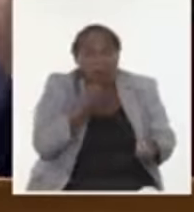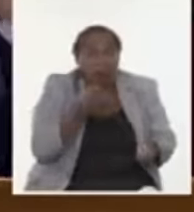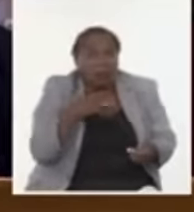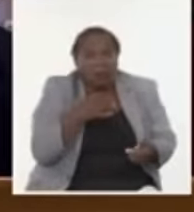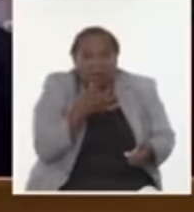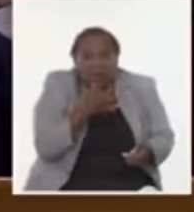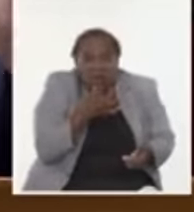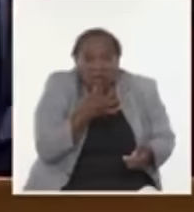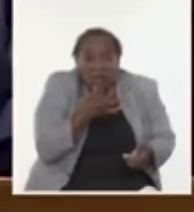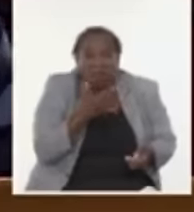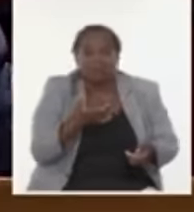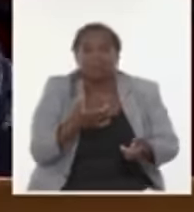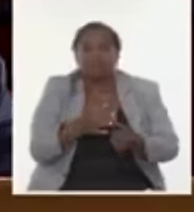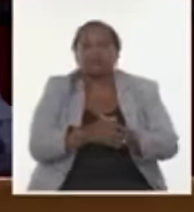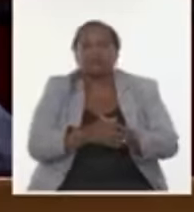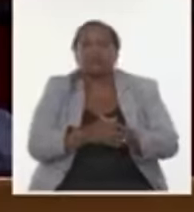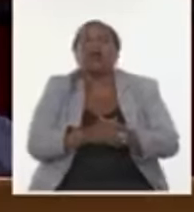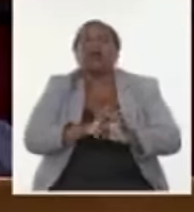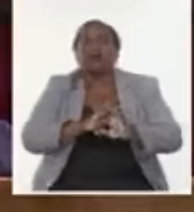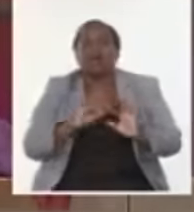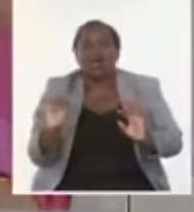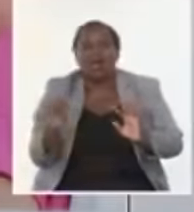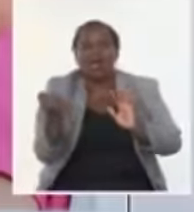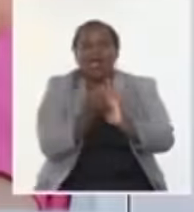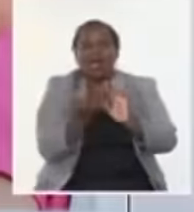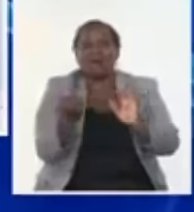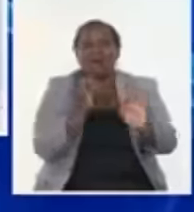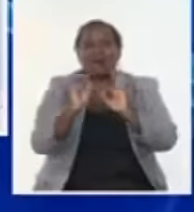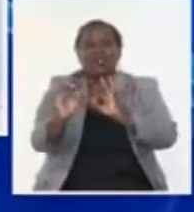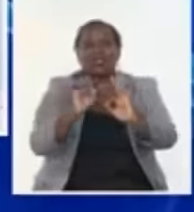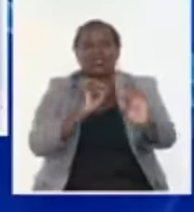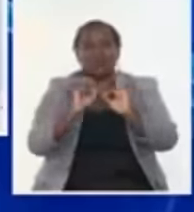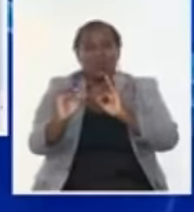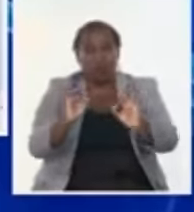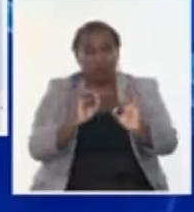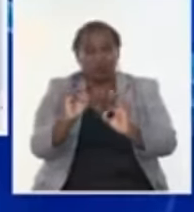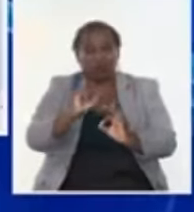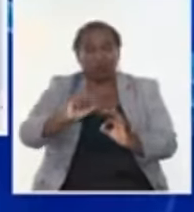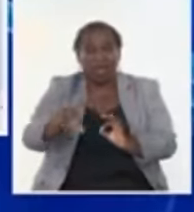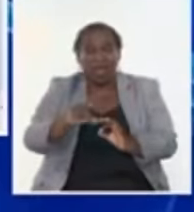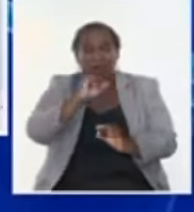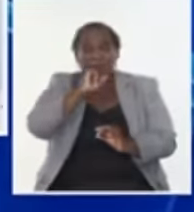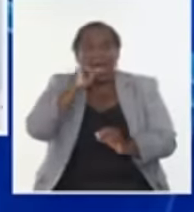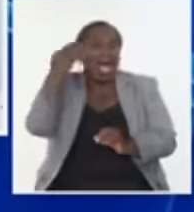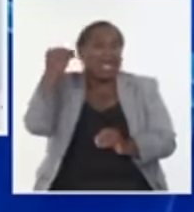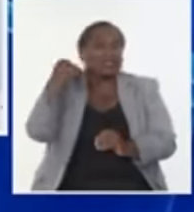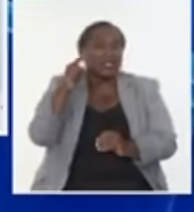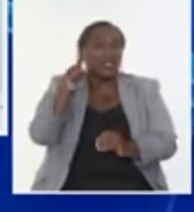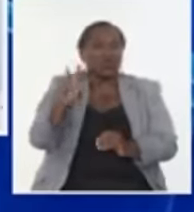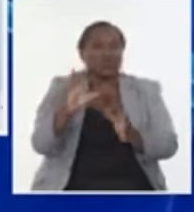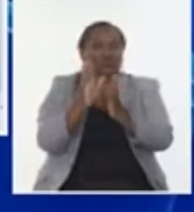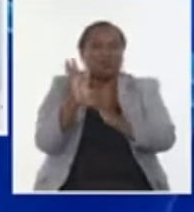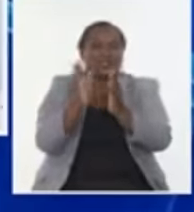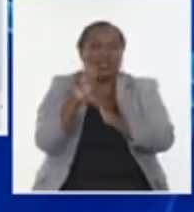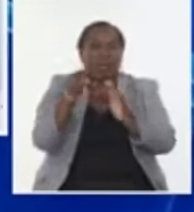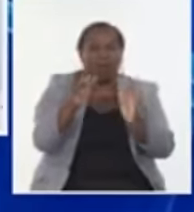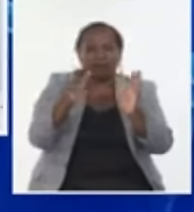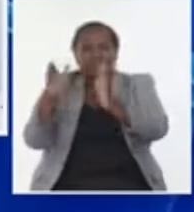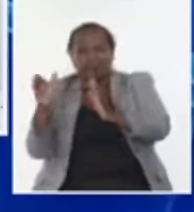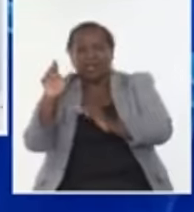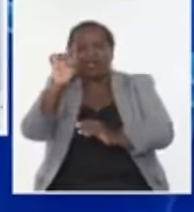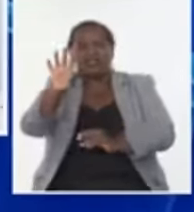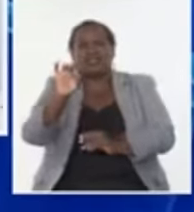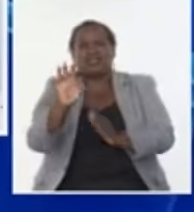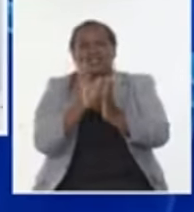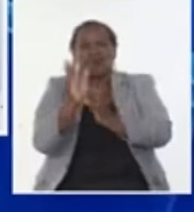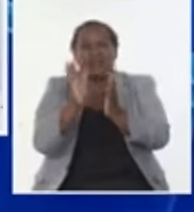Fue aprobada la extensión de la protección social por maternidad. Era 12 meses, lo pasamos a 15. La mayoría